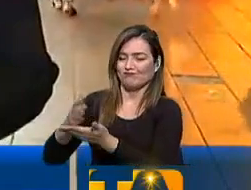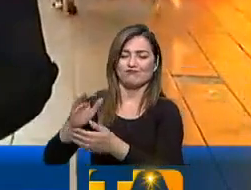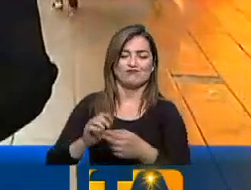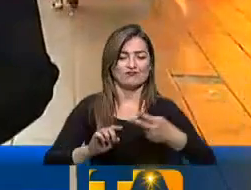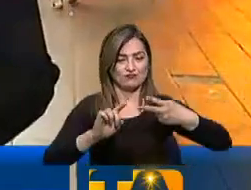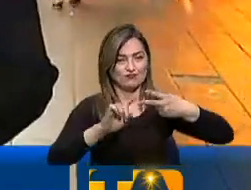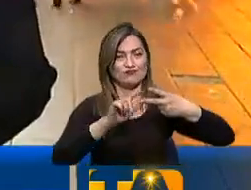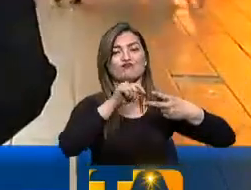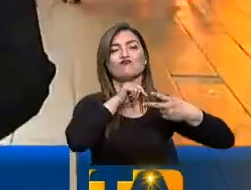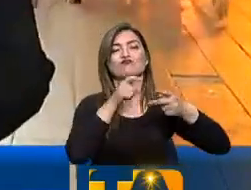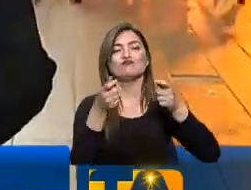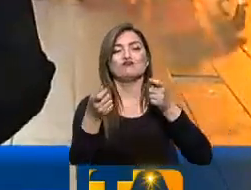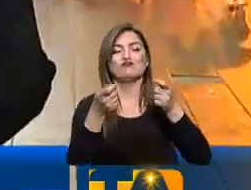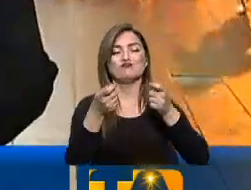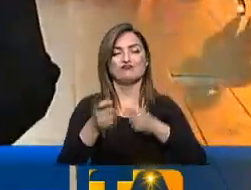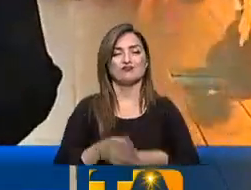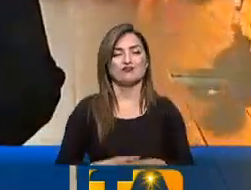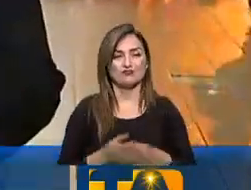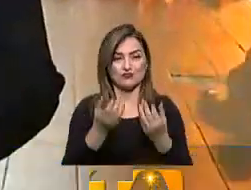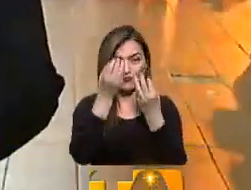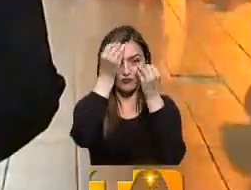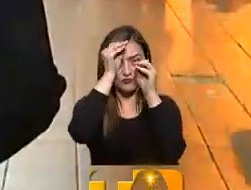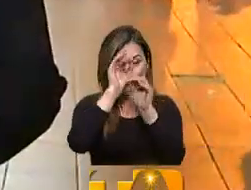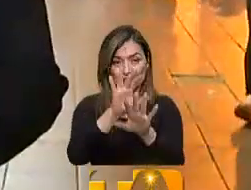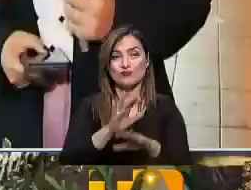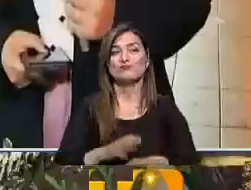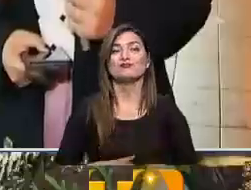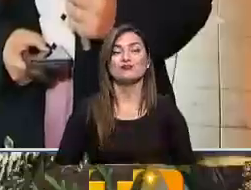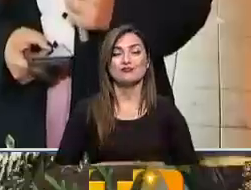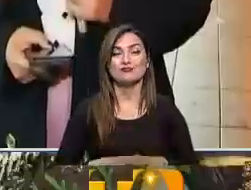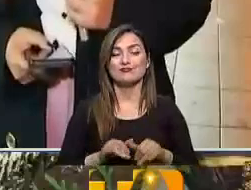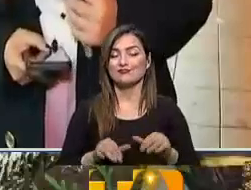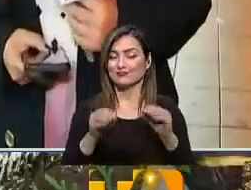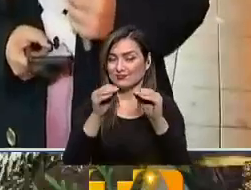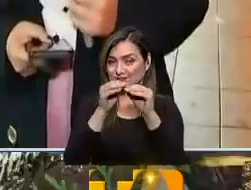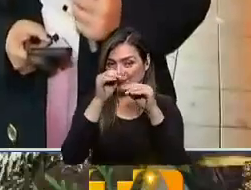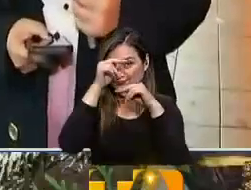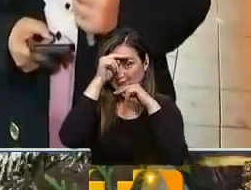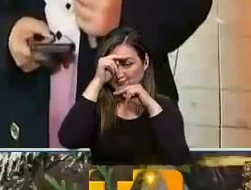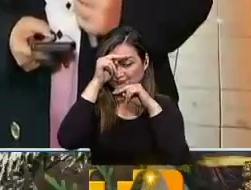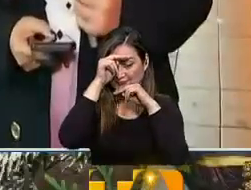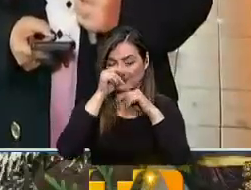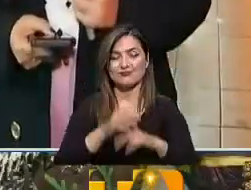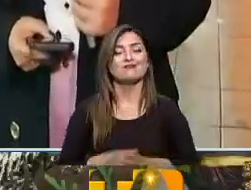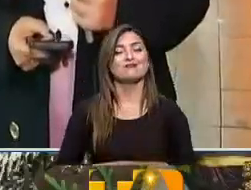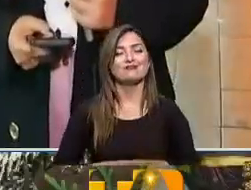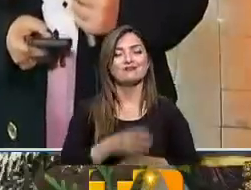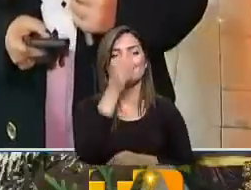la delincuencia. Es lo que les puedo comentar a esta hora desde acá. Ustedes tienen mucha más información en estudios. Muy buenas noches.